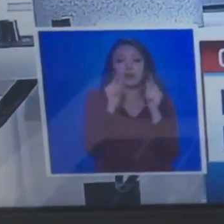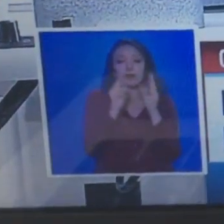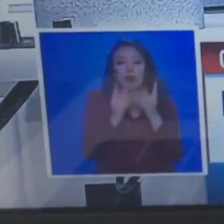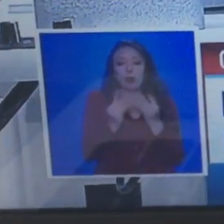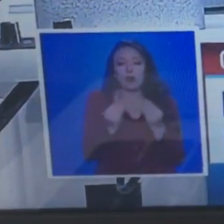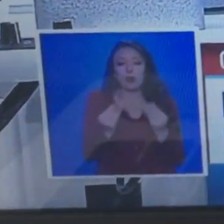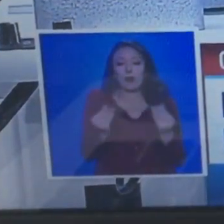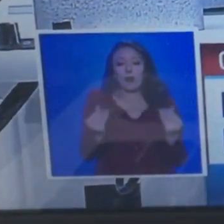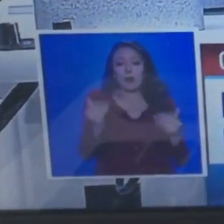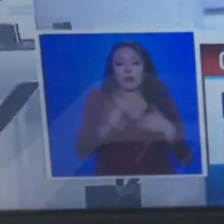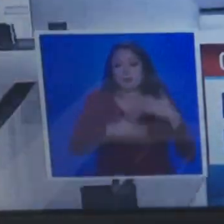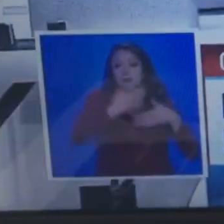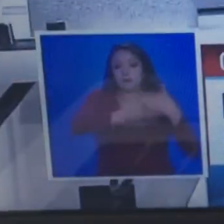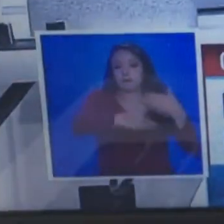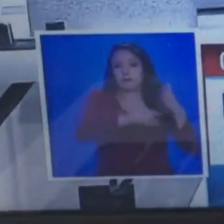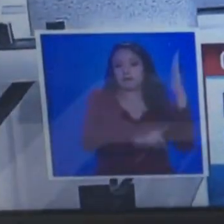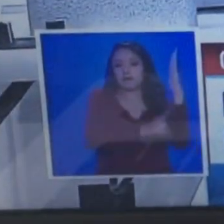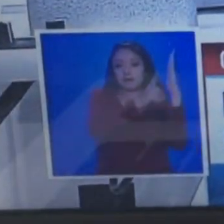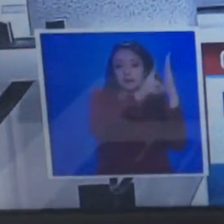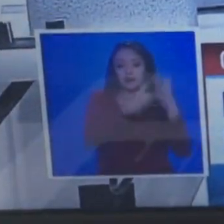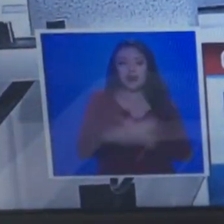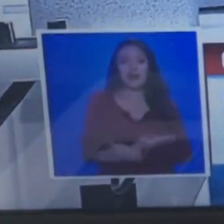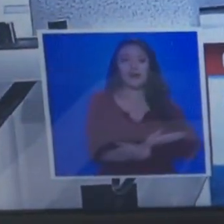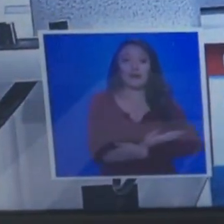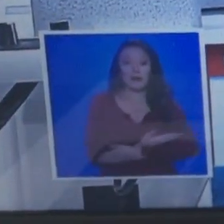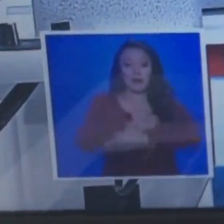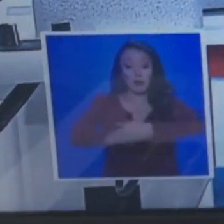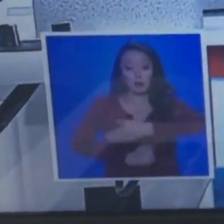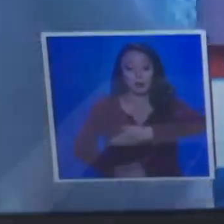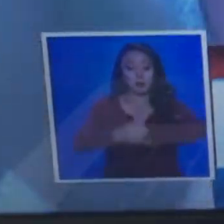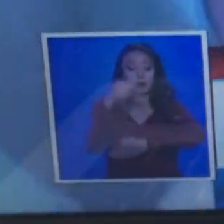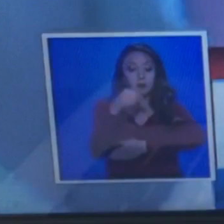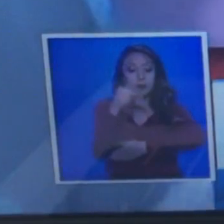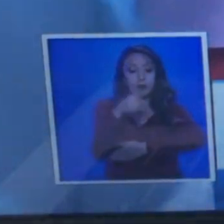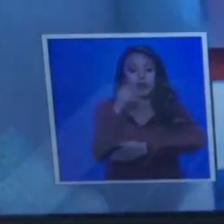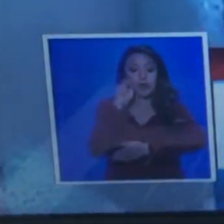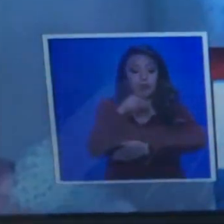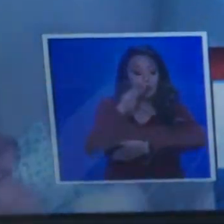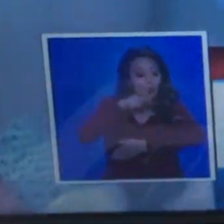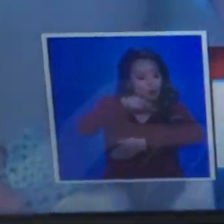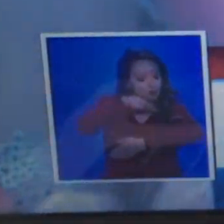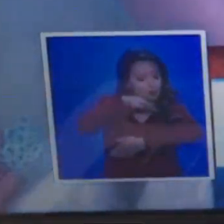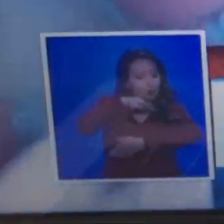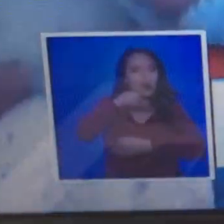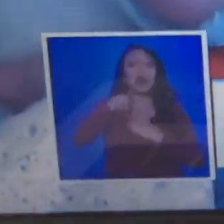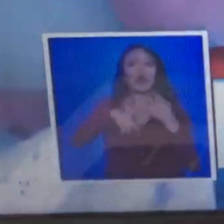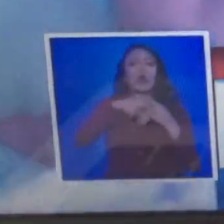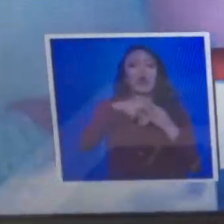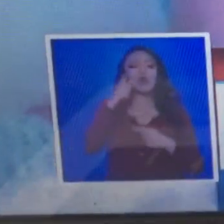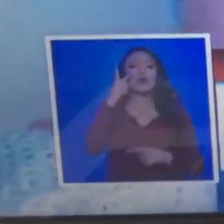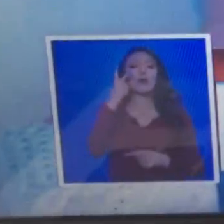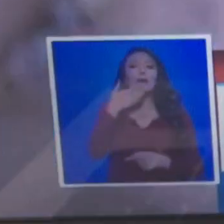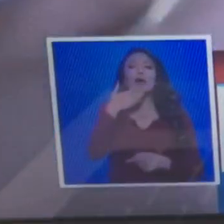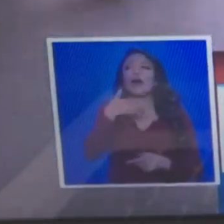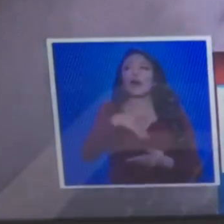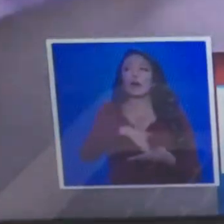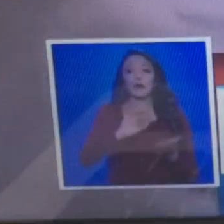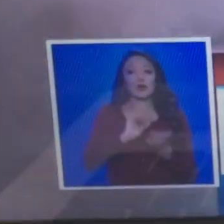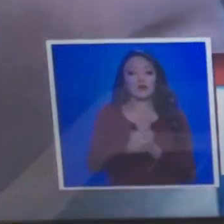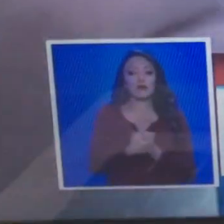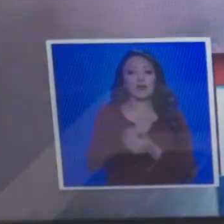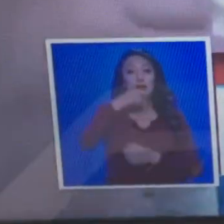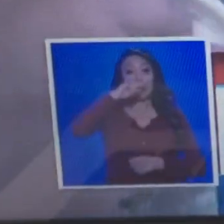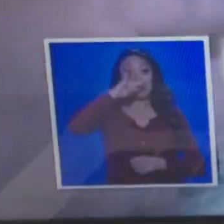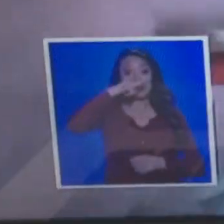consumiendo conforme va creciendo el niño. En los bebés recién nacidos hay que estar alerta, sobre todo cuando notamos, por ejemplo, que los